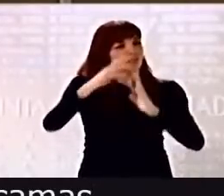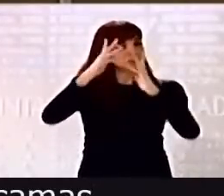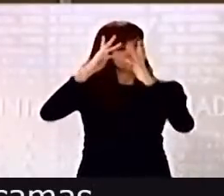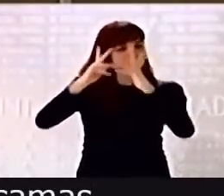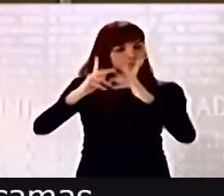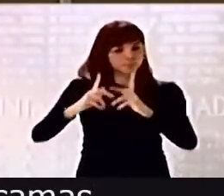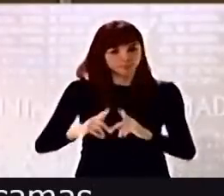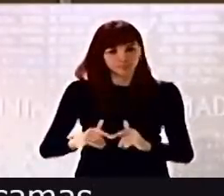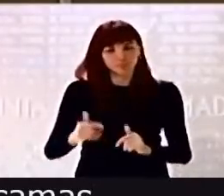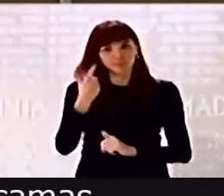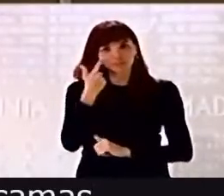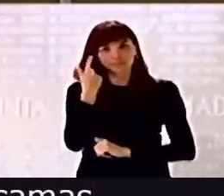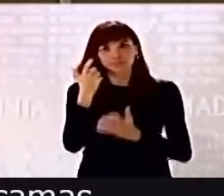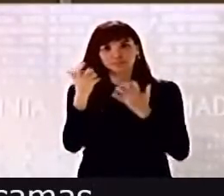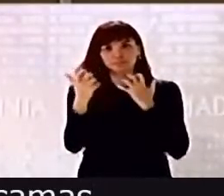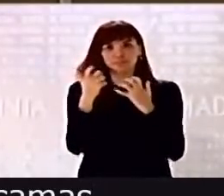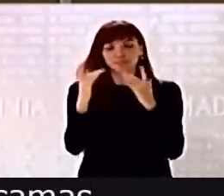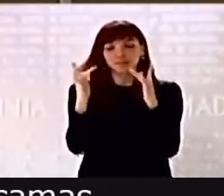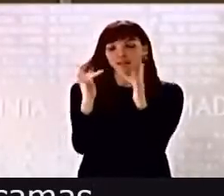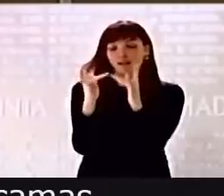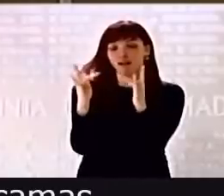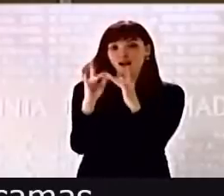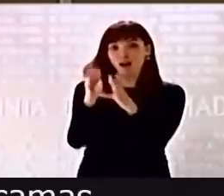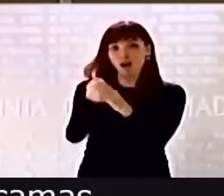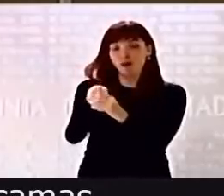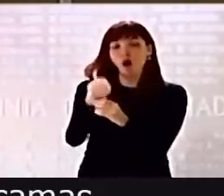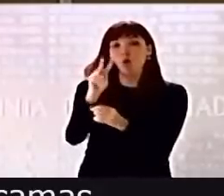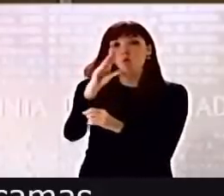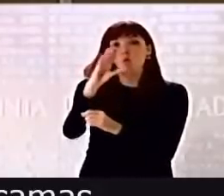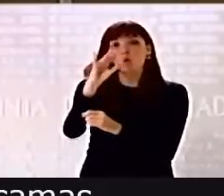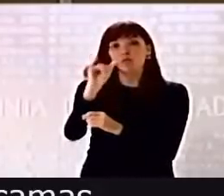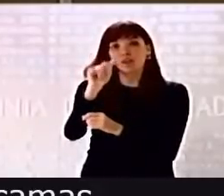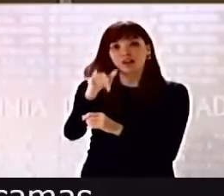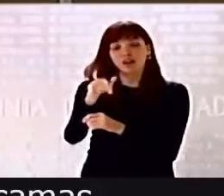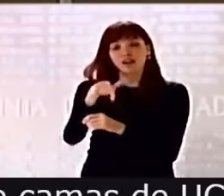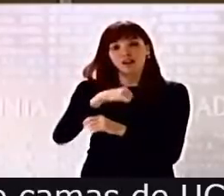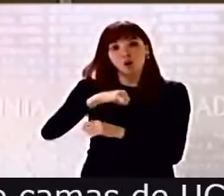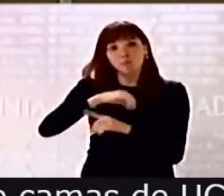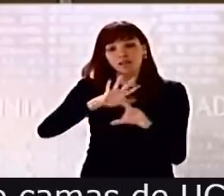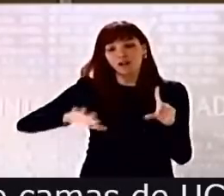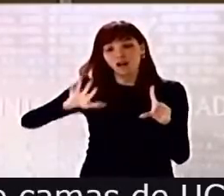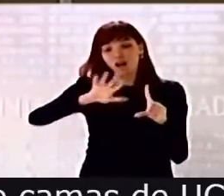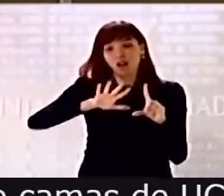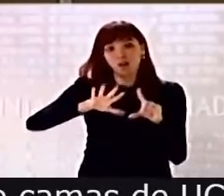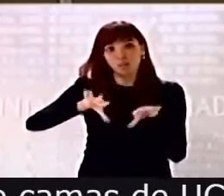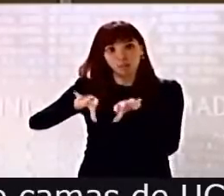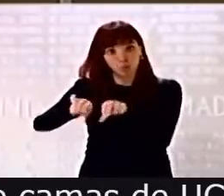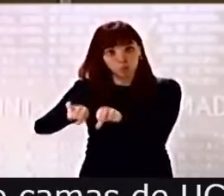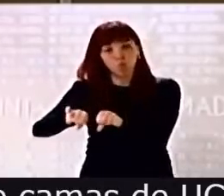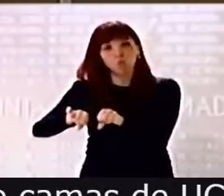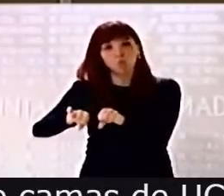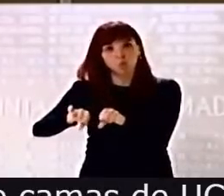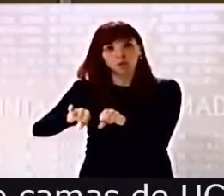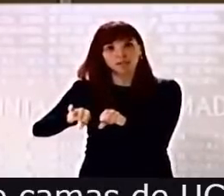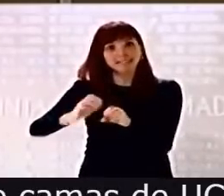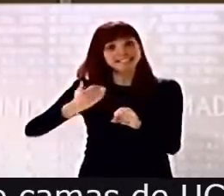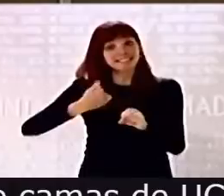a la ocupación de camas de UCI en nuestros hospitales